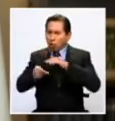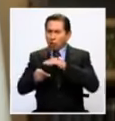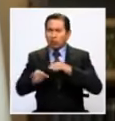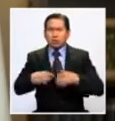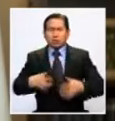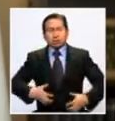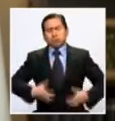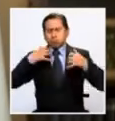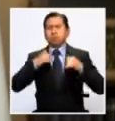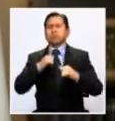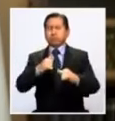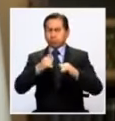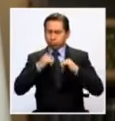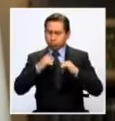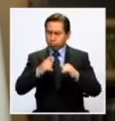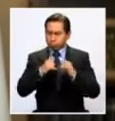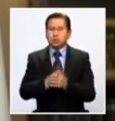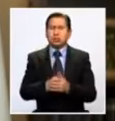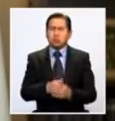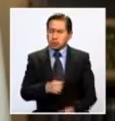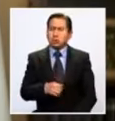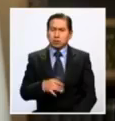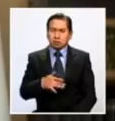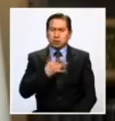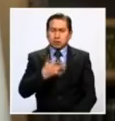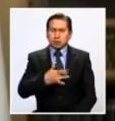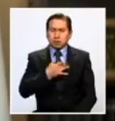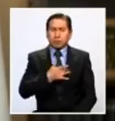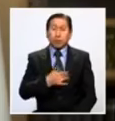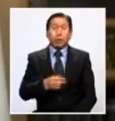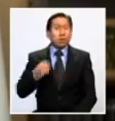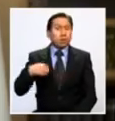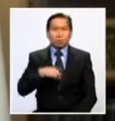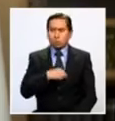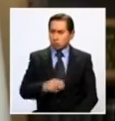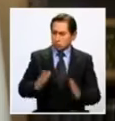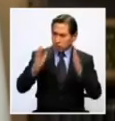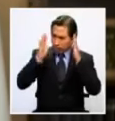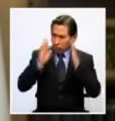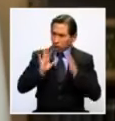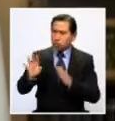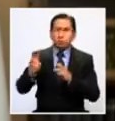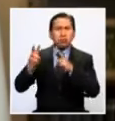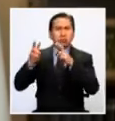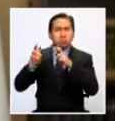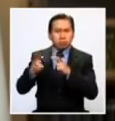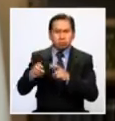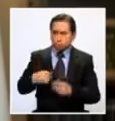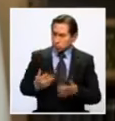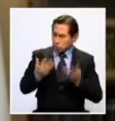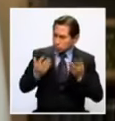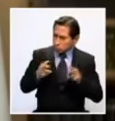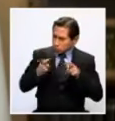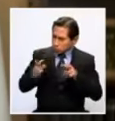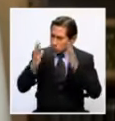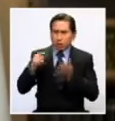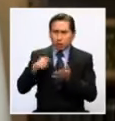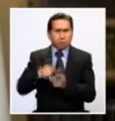La comparto milímetro a milímetro y estamos pendientes del resultado de la investigación en